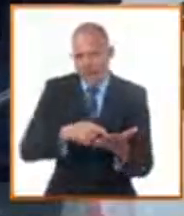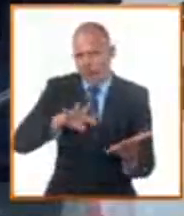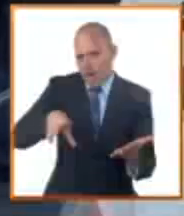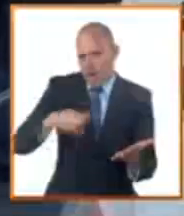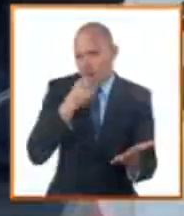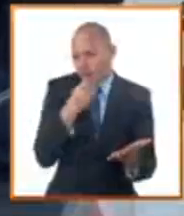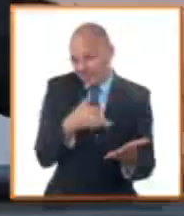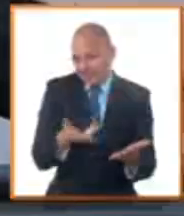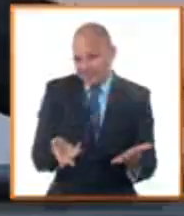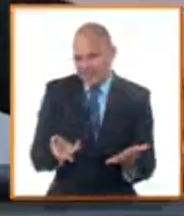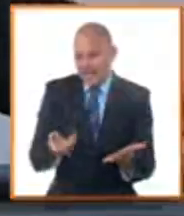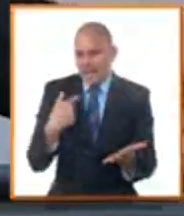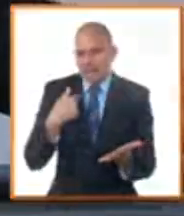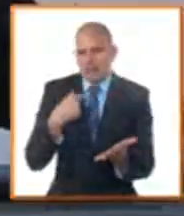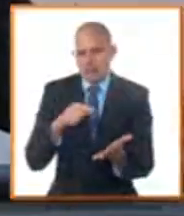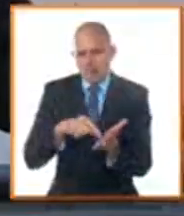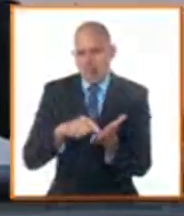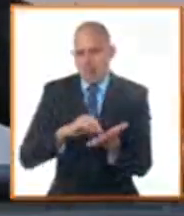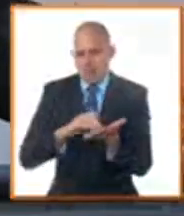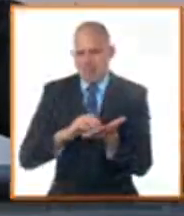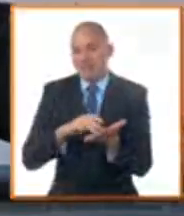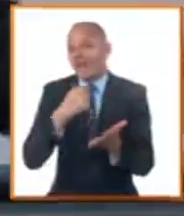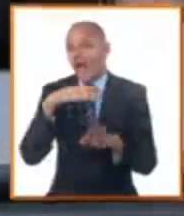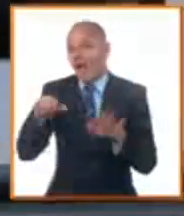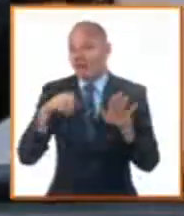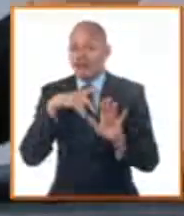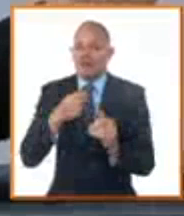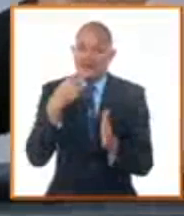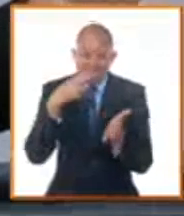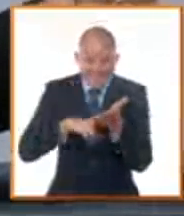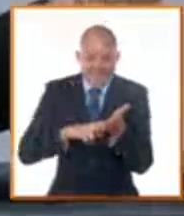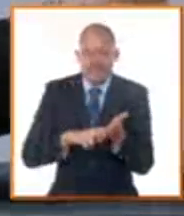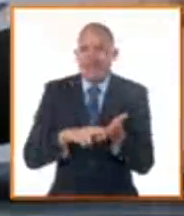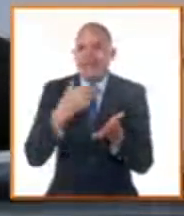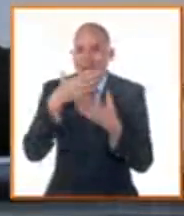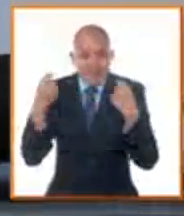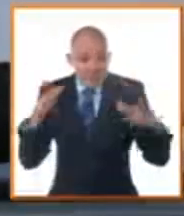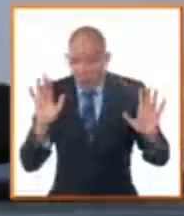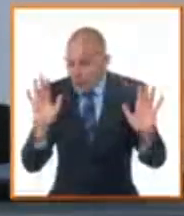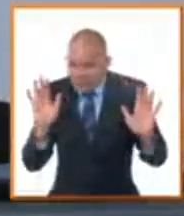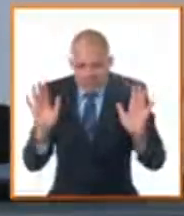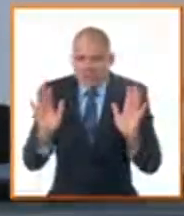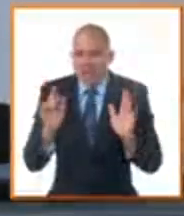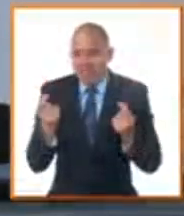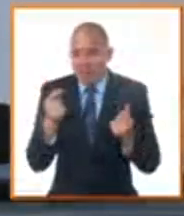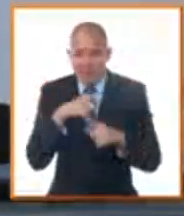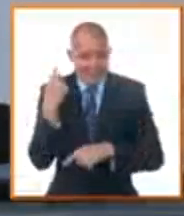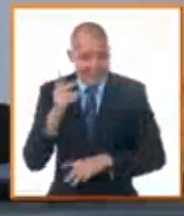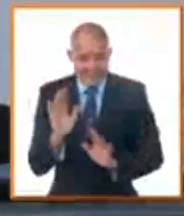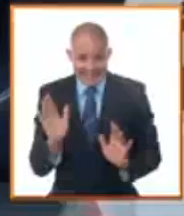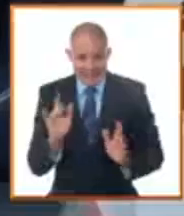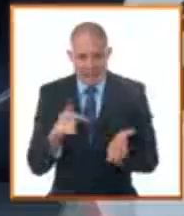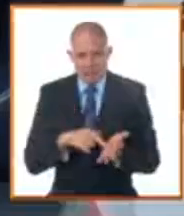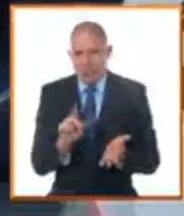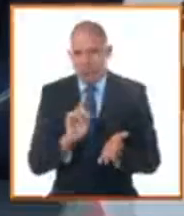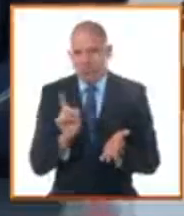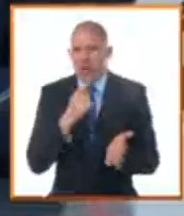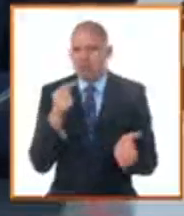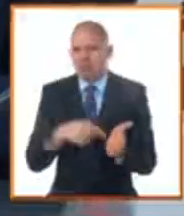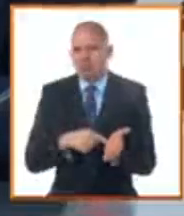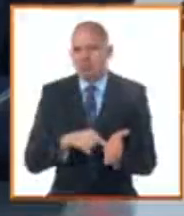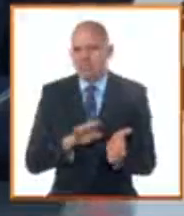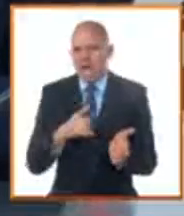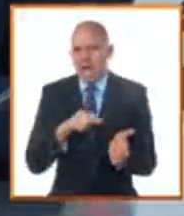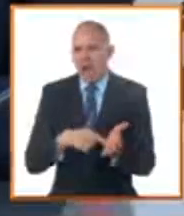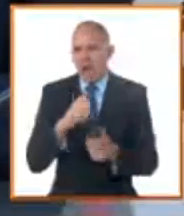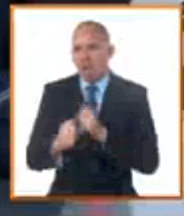es más fácil que usted se desafortunadamente, le extravíe un sellito de exactamente. eso que tenerlo ya registrado en su teléfono. Exactamente. Estamos trabajando también, yo